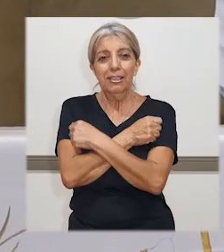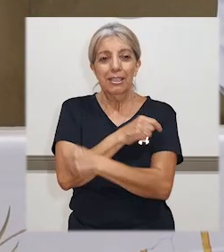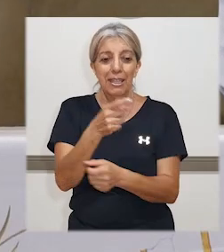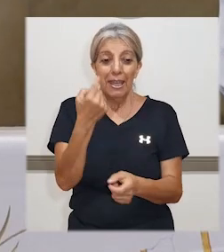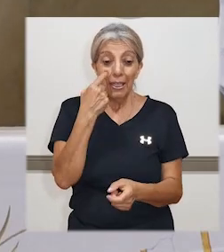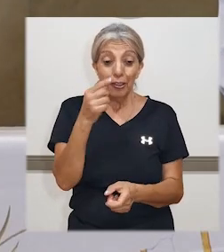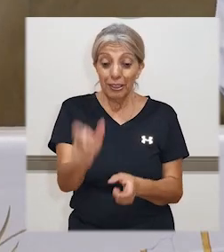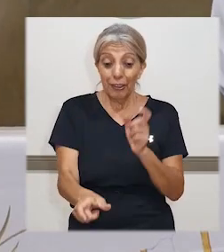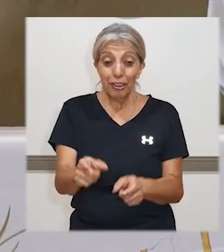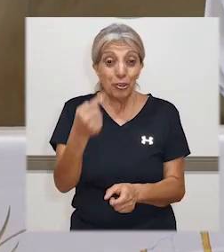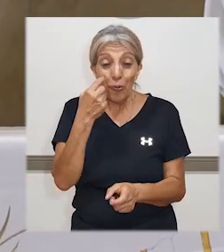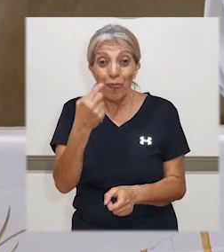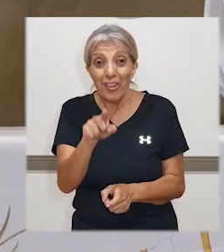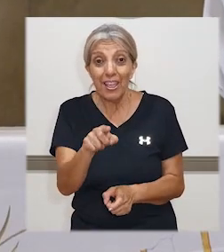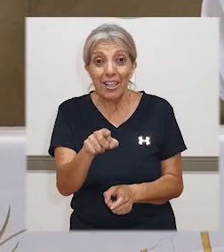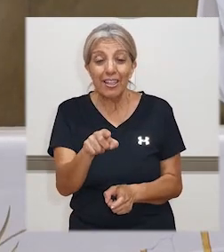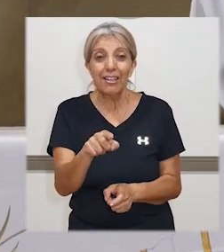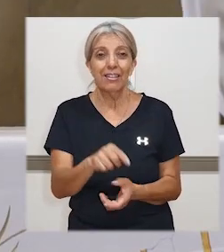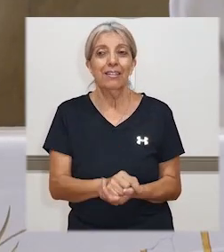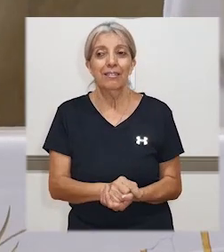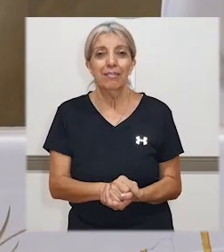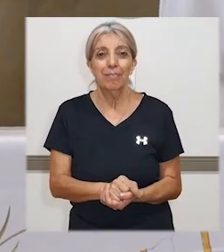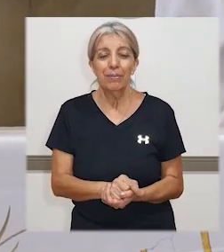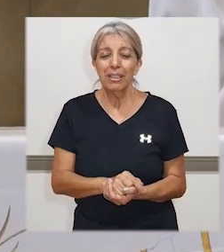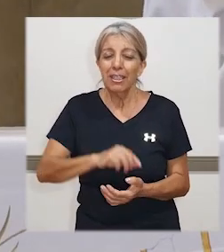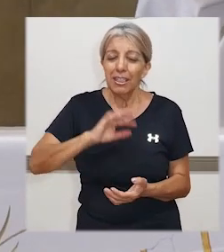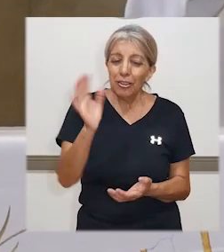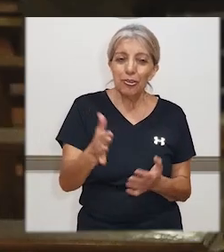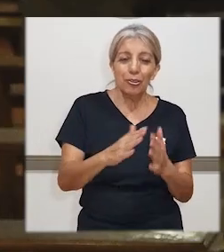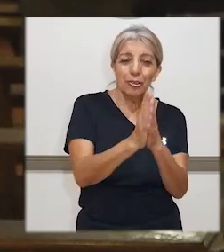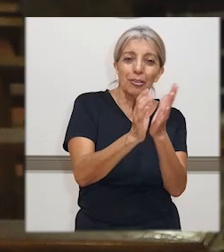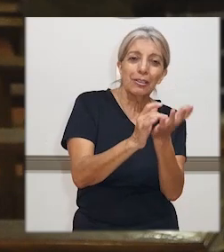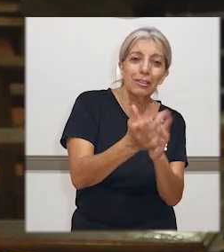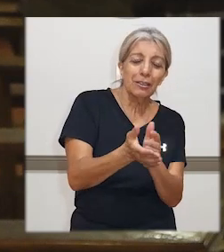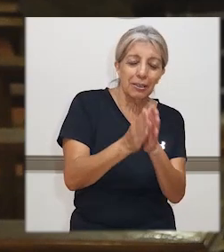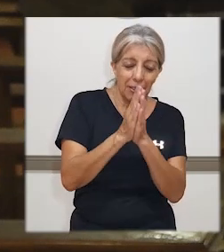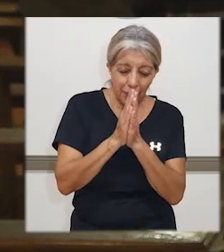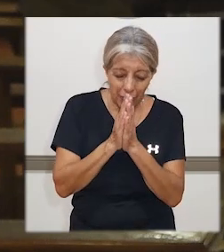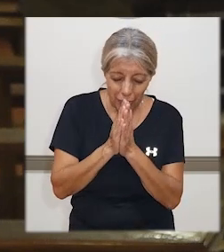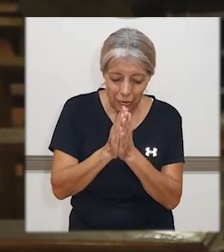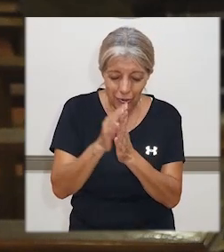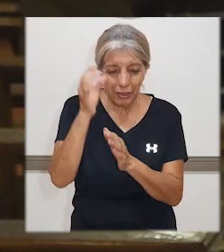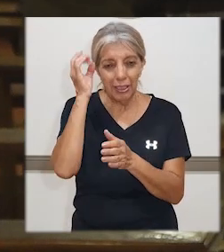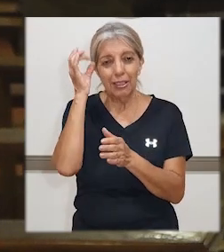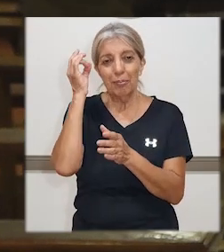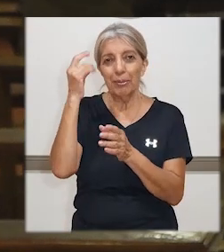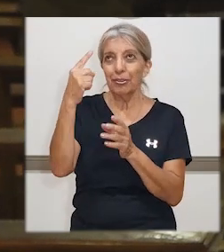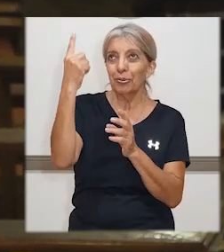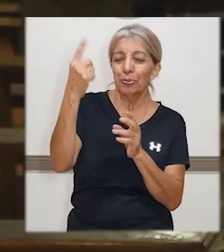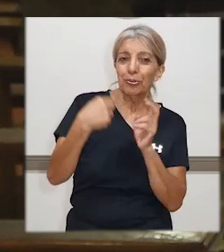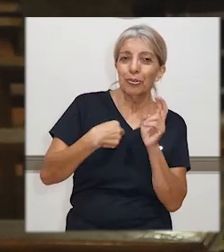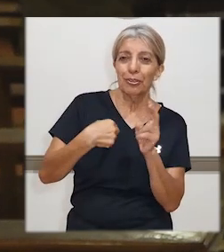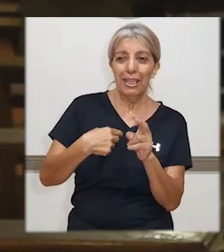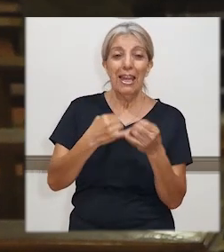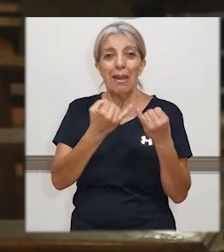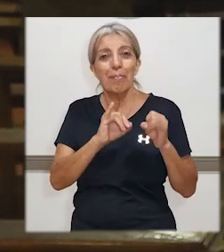modo real, presente. Te recibo, Señor, en la comunidad y en la celebración. en la oración, en el perdón entregado, en la